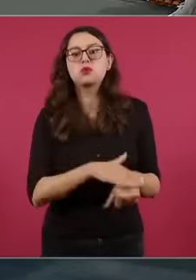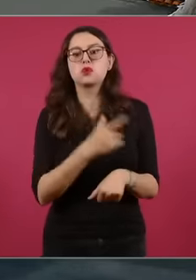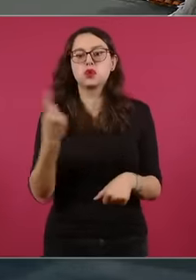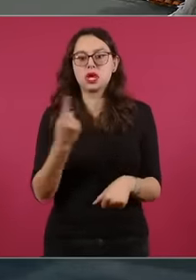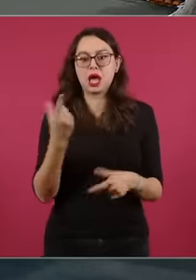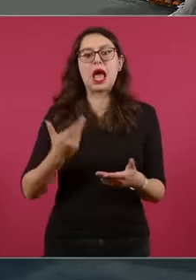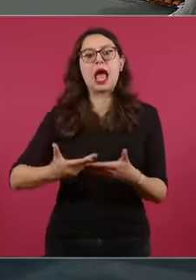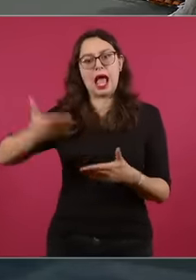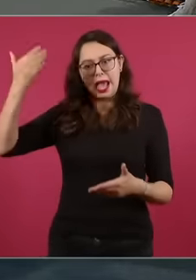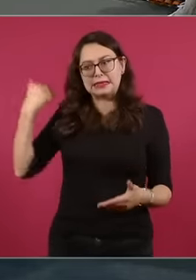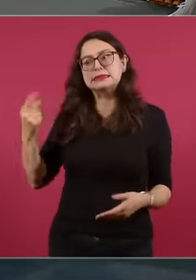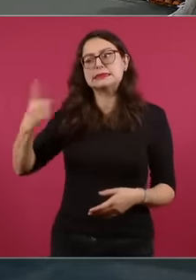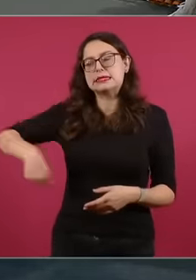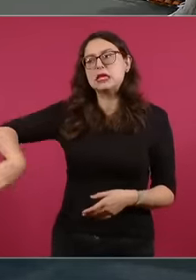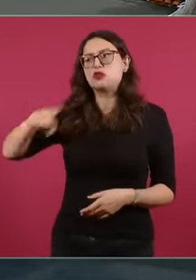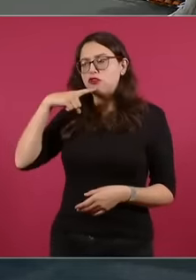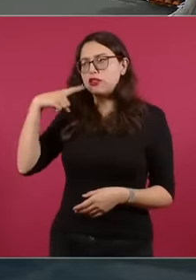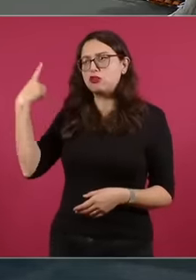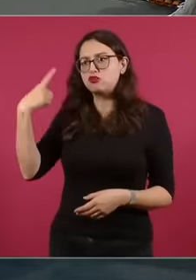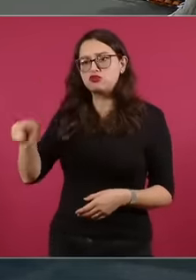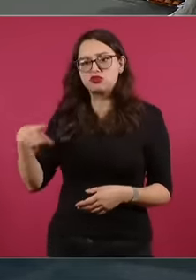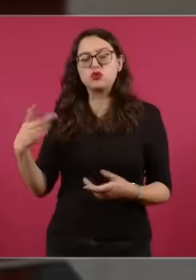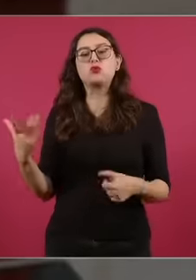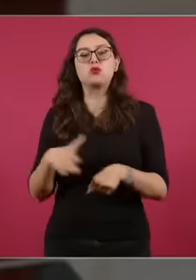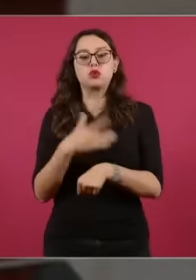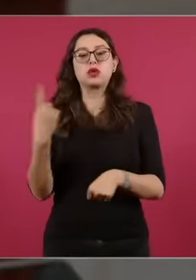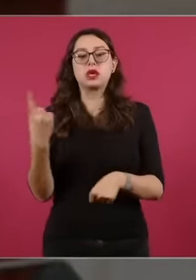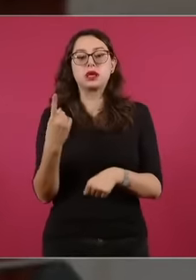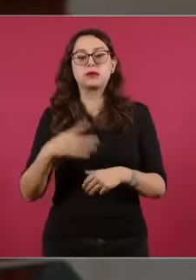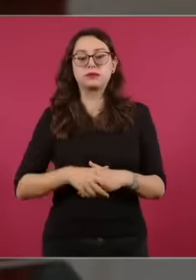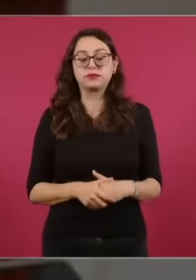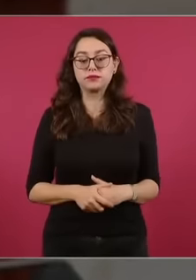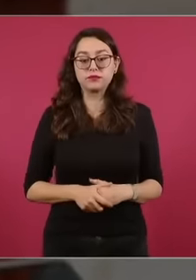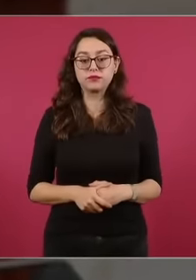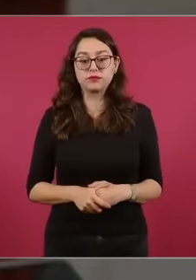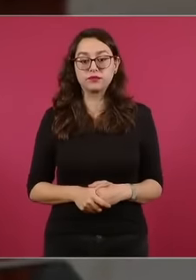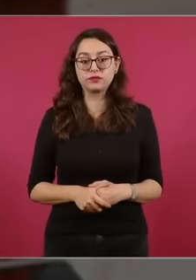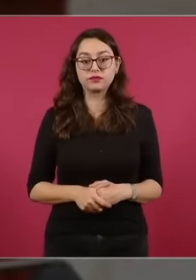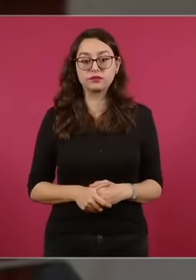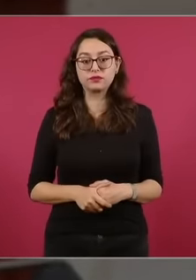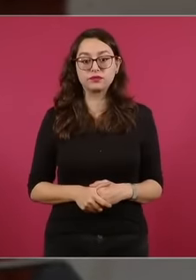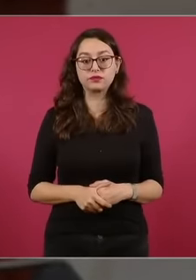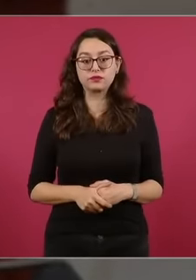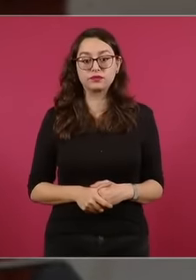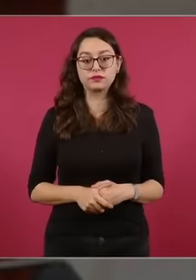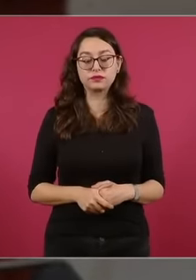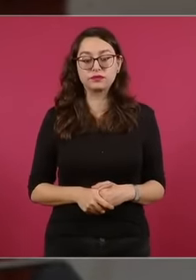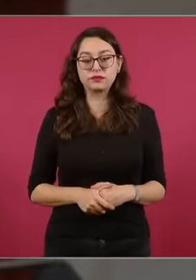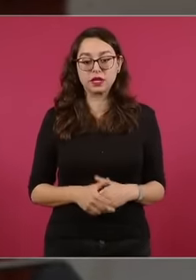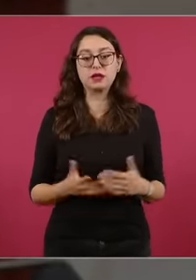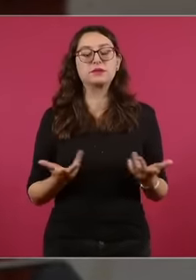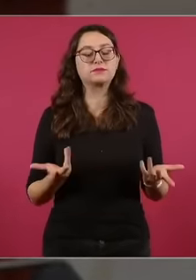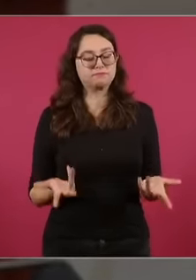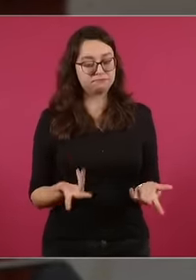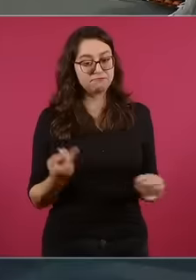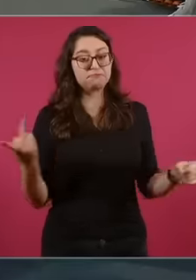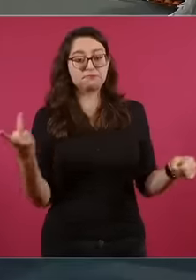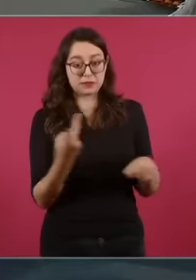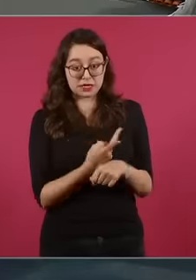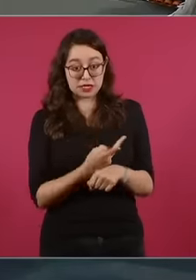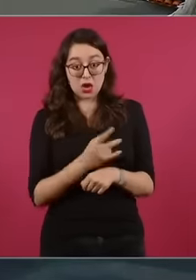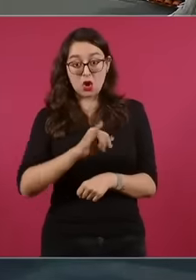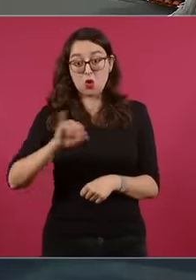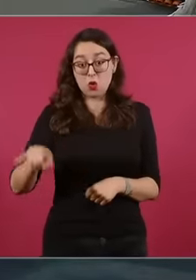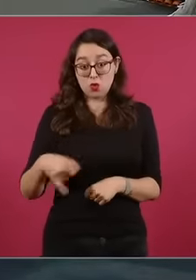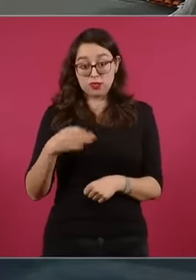momento, cuando fue Juana Contreras, entiendo. Sí, no sé, la Junta Federal todavía. Lo que entiendo es que determinó que